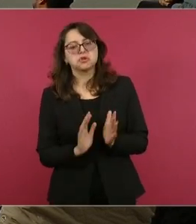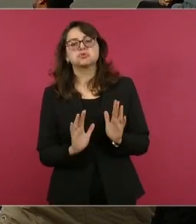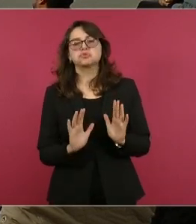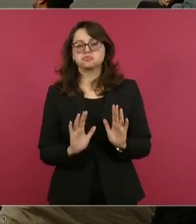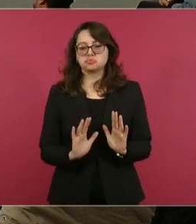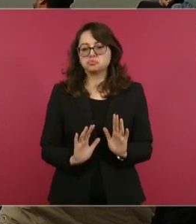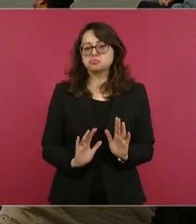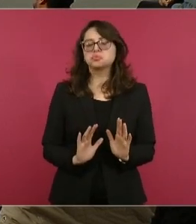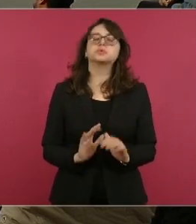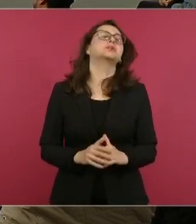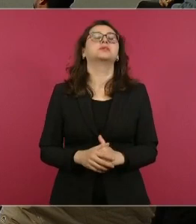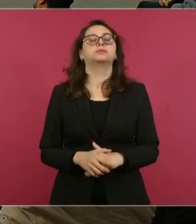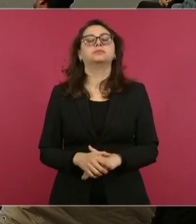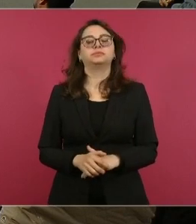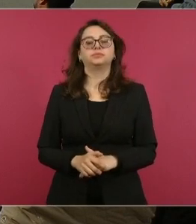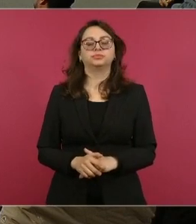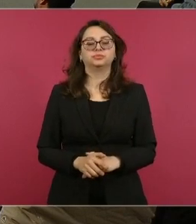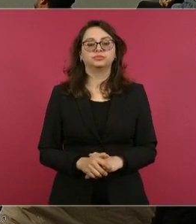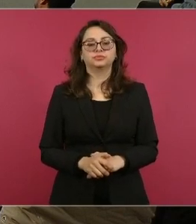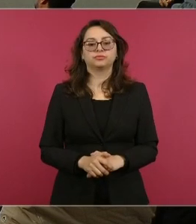sea,